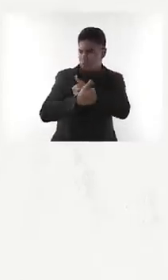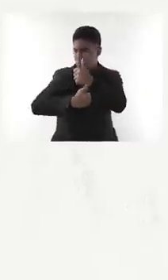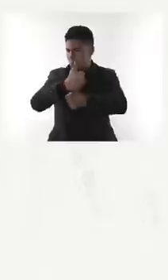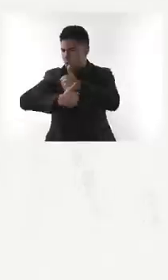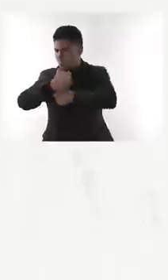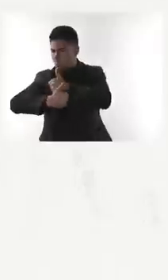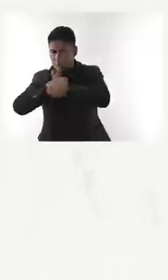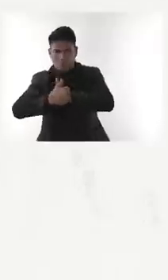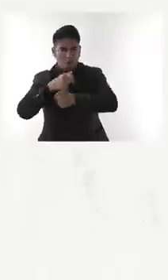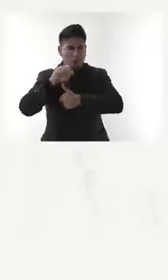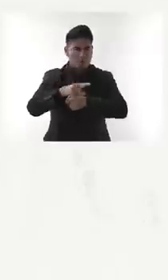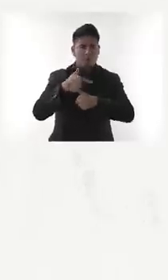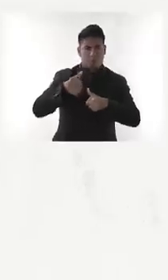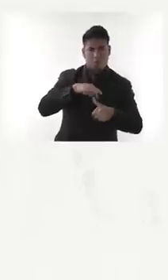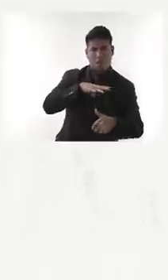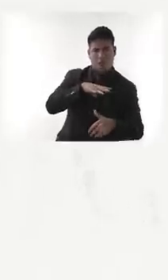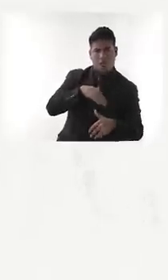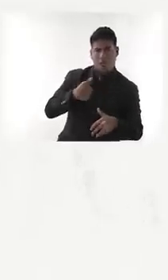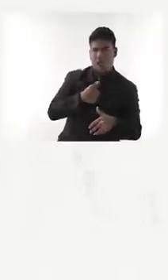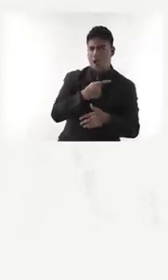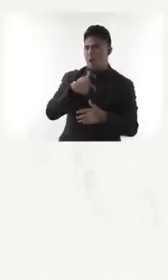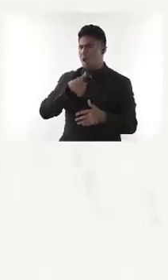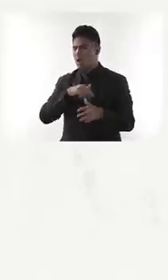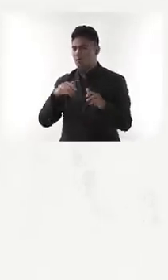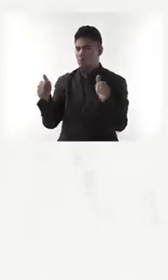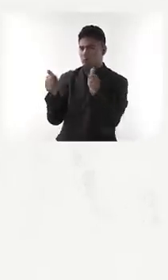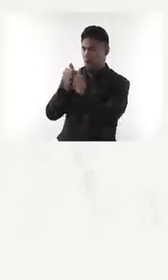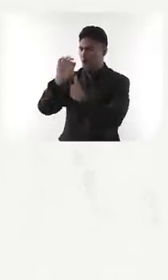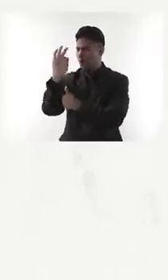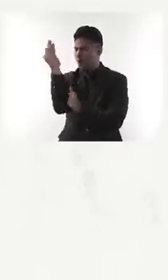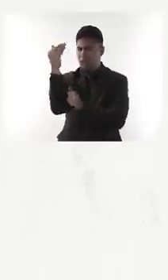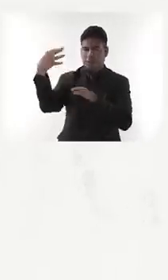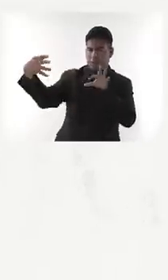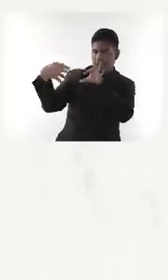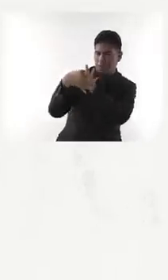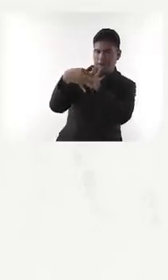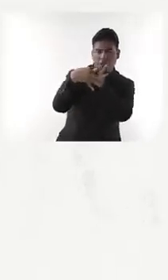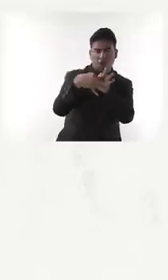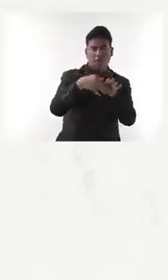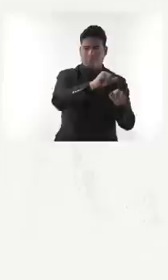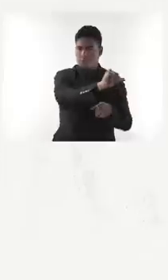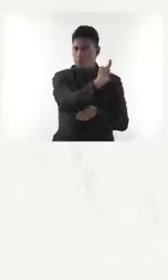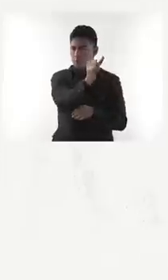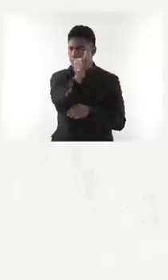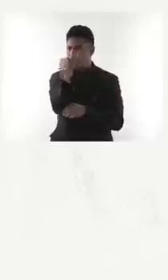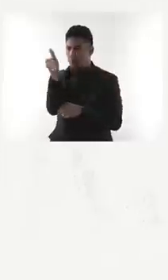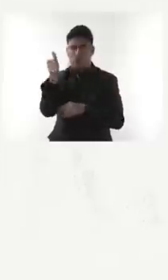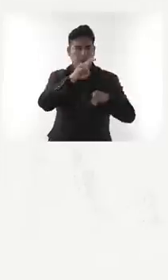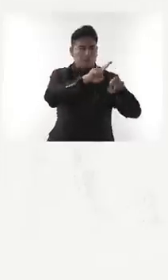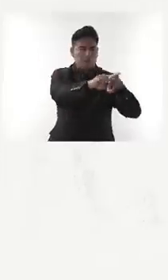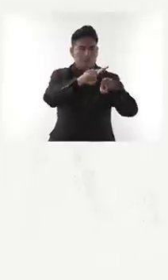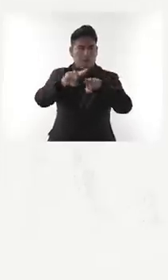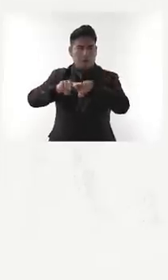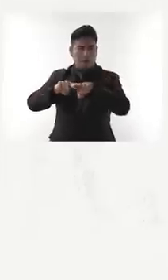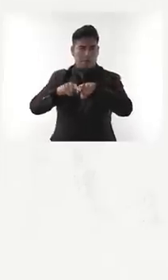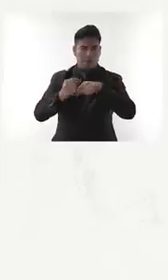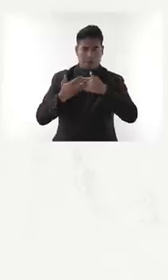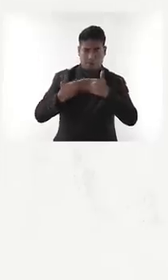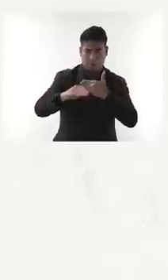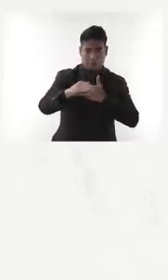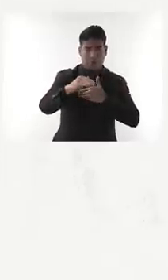de otras confederaciones. Para el verano del 2025 habrá un gran evento